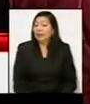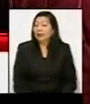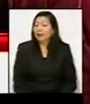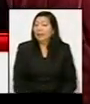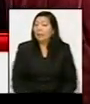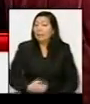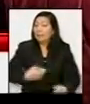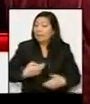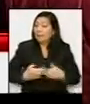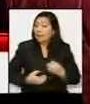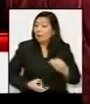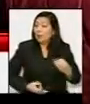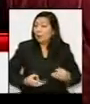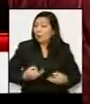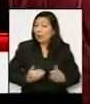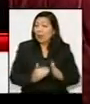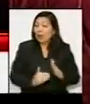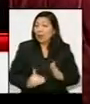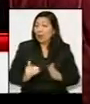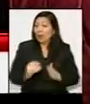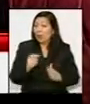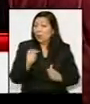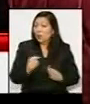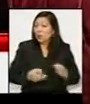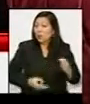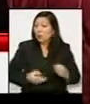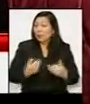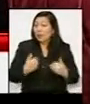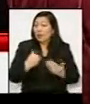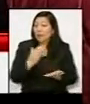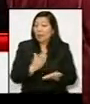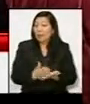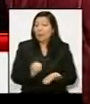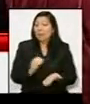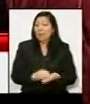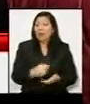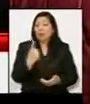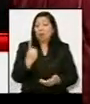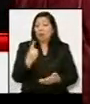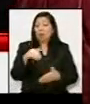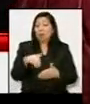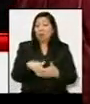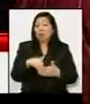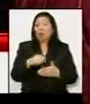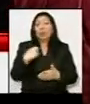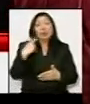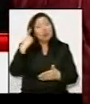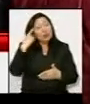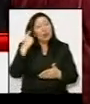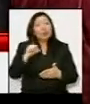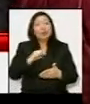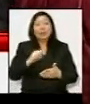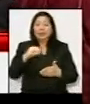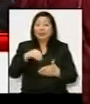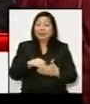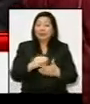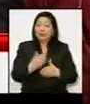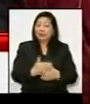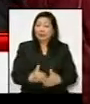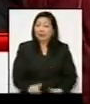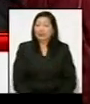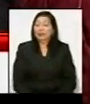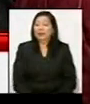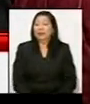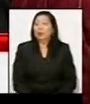el procedimiento judicial del alto funcionario se necesita la mitad más uno el número de votos y yo considero que para el tema de la infracción